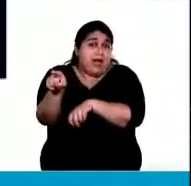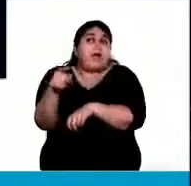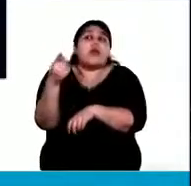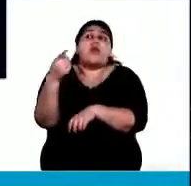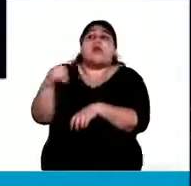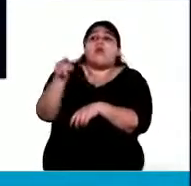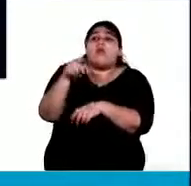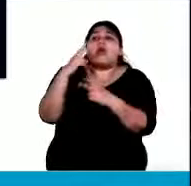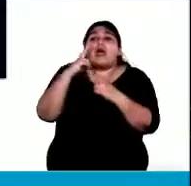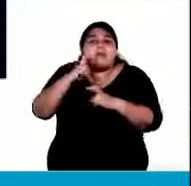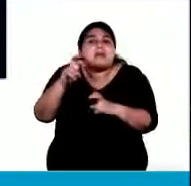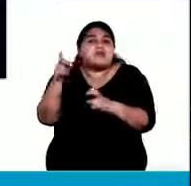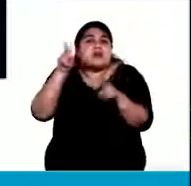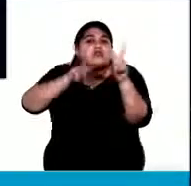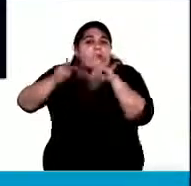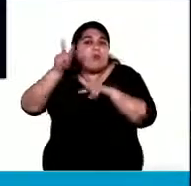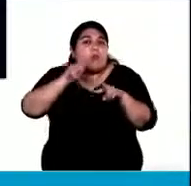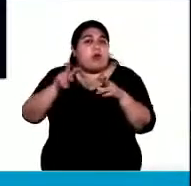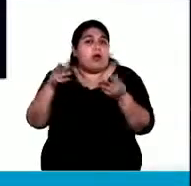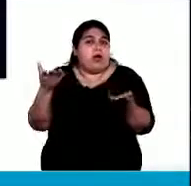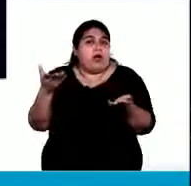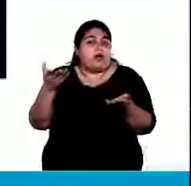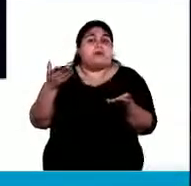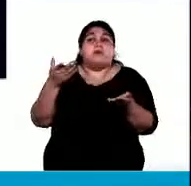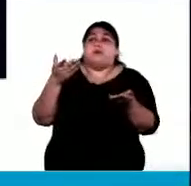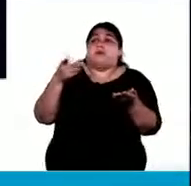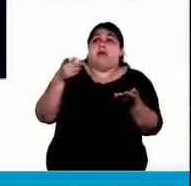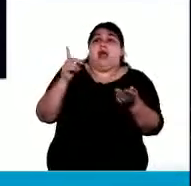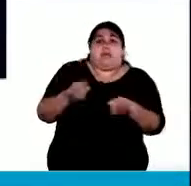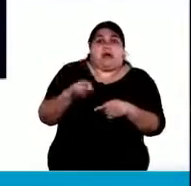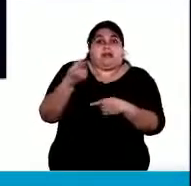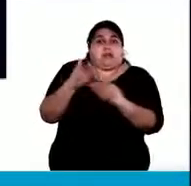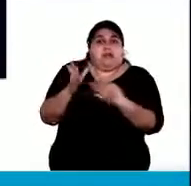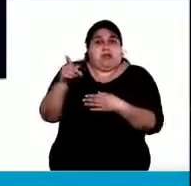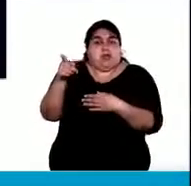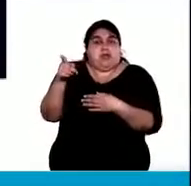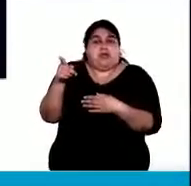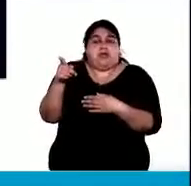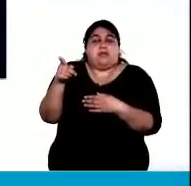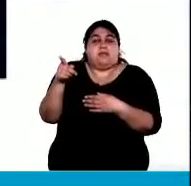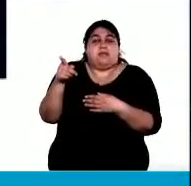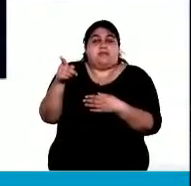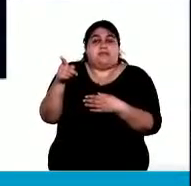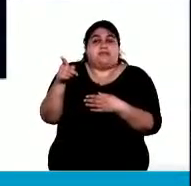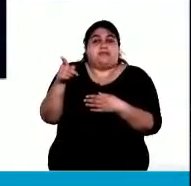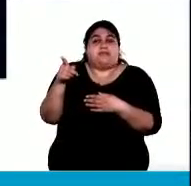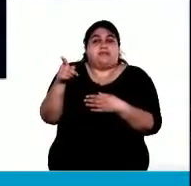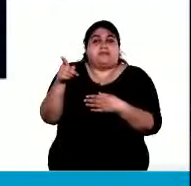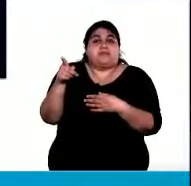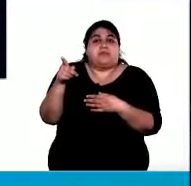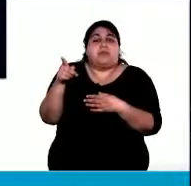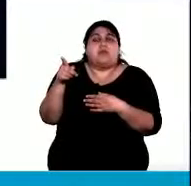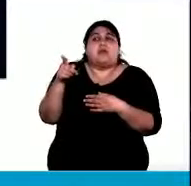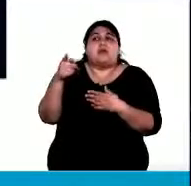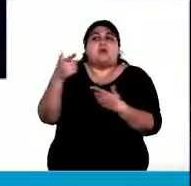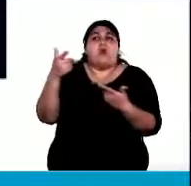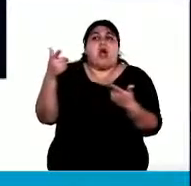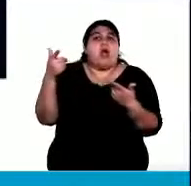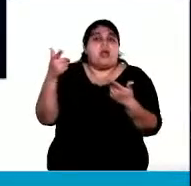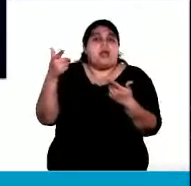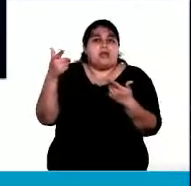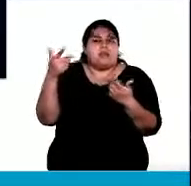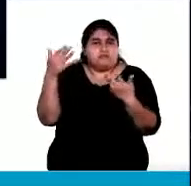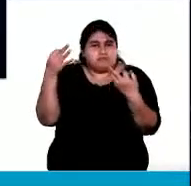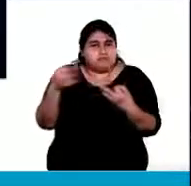una investigación y que además de eso no encuentra eco